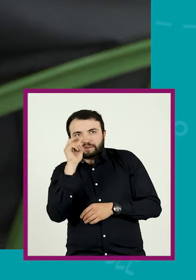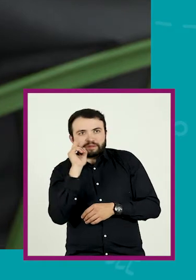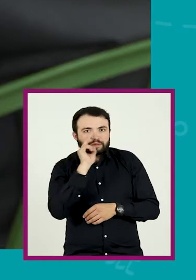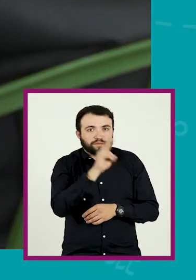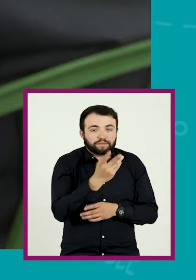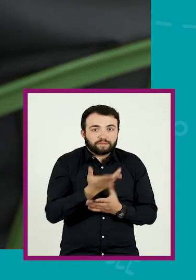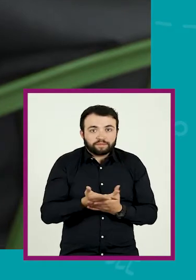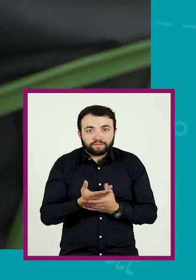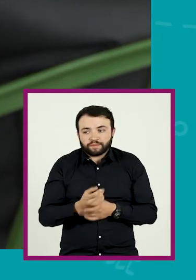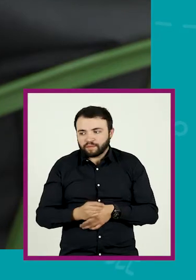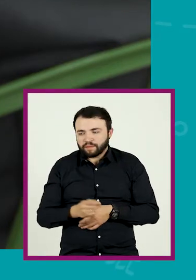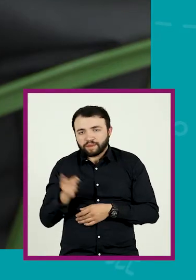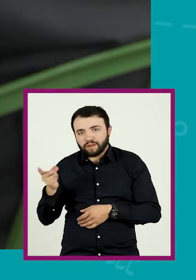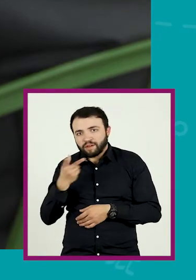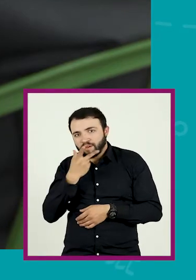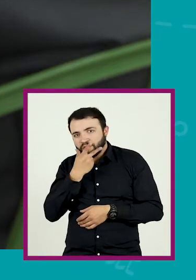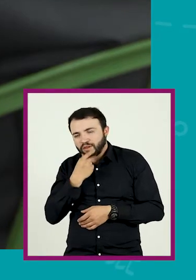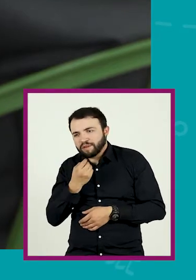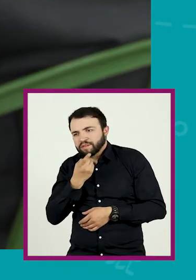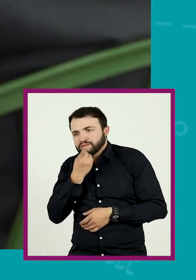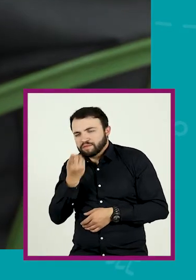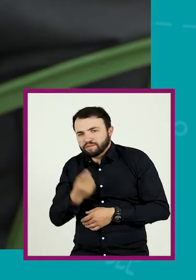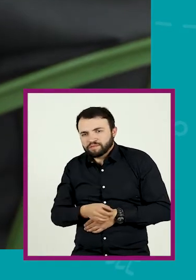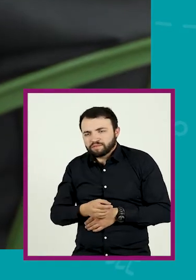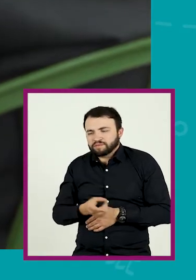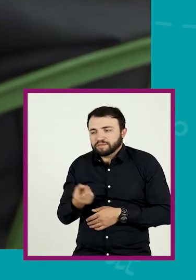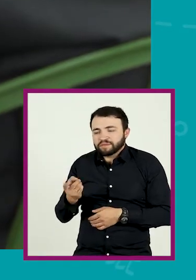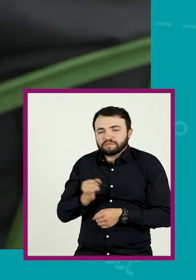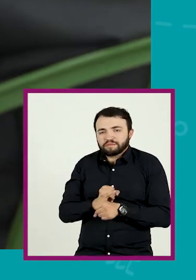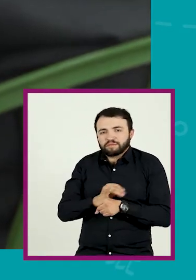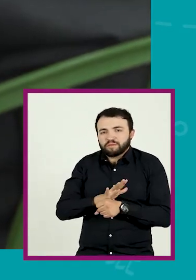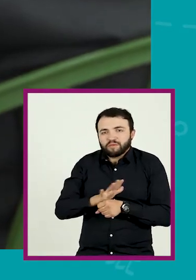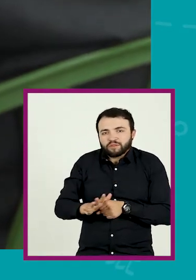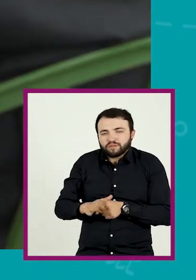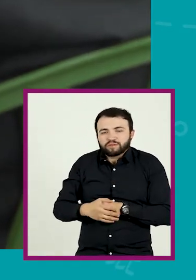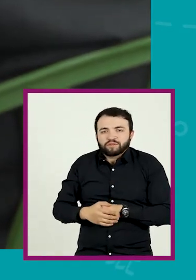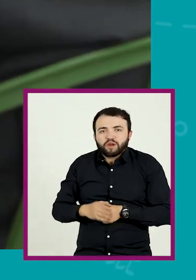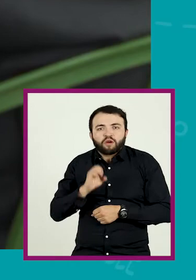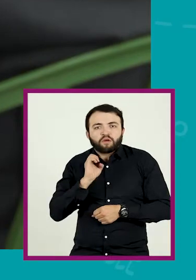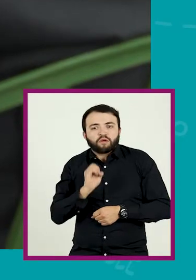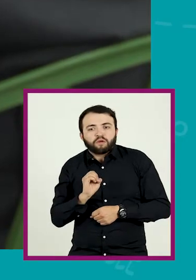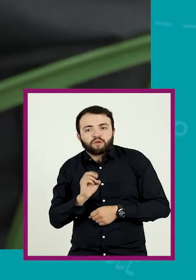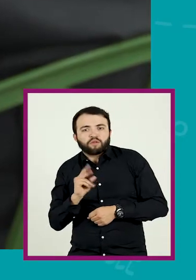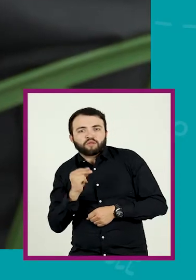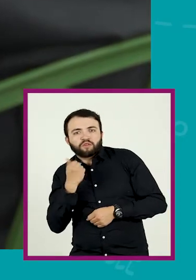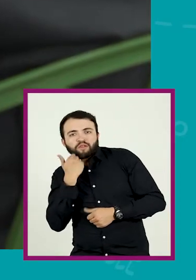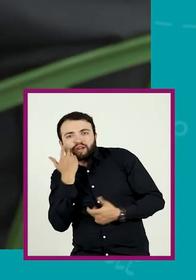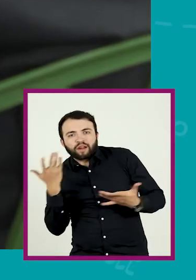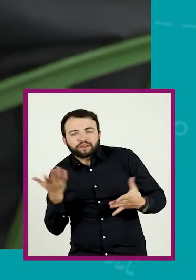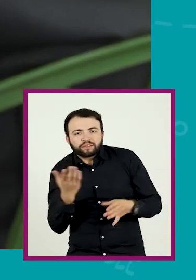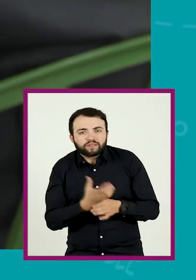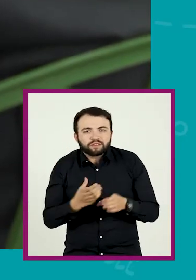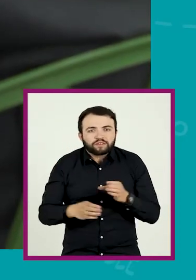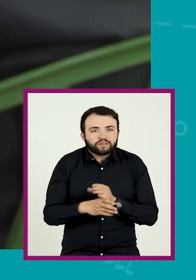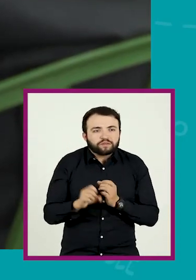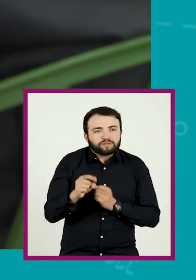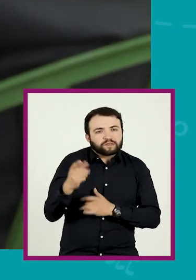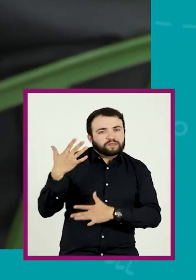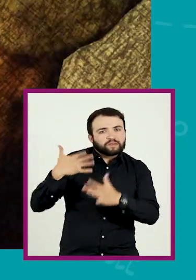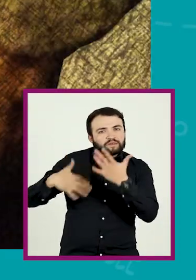la observación. Y lo que dice Kant es que eso es imposible o no deseable, no deseable como se había logrado